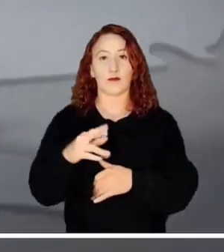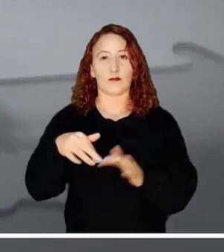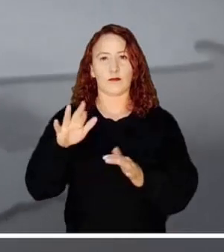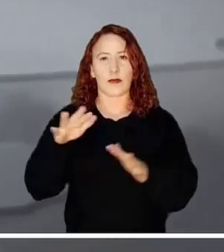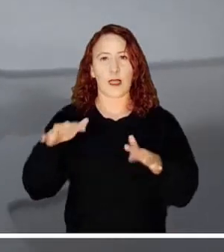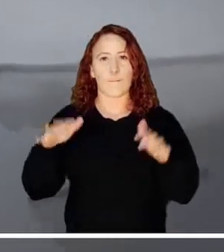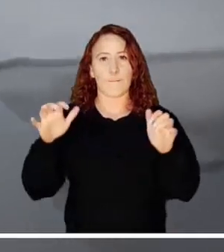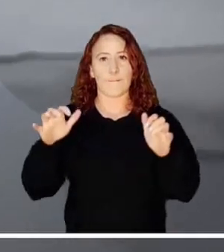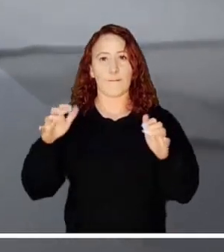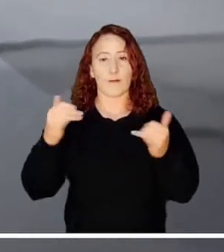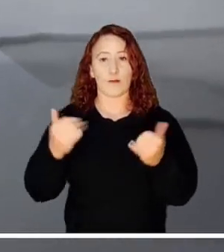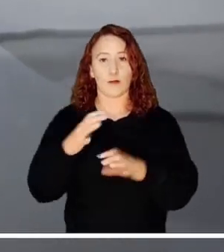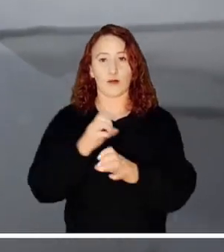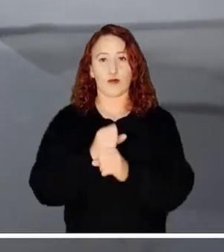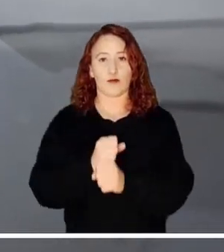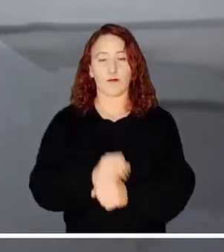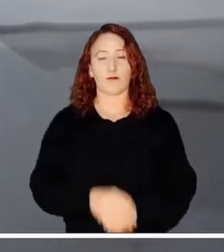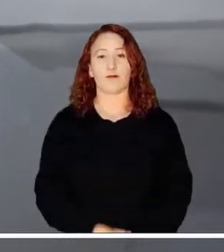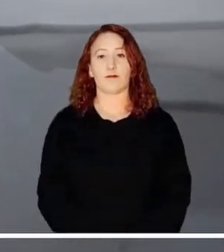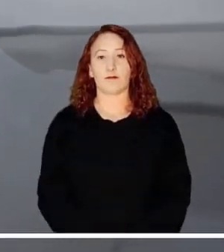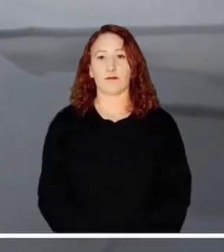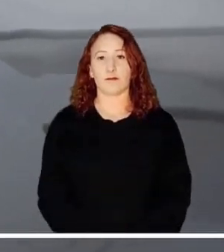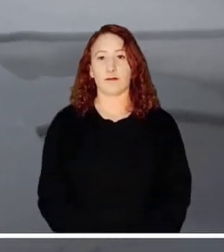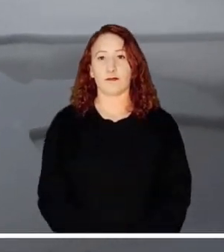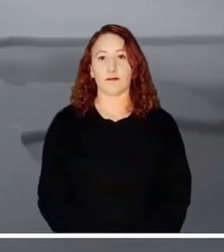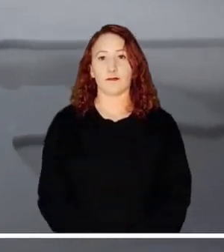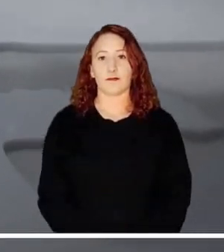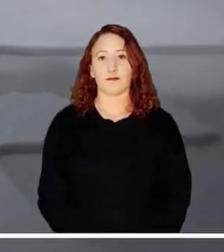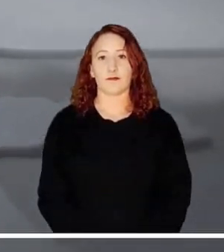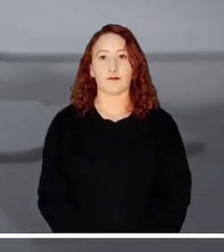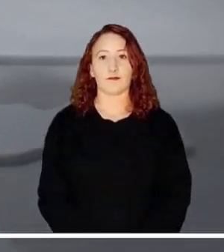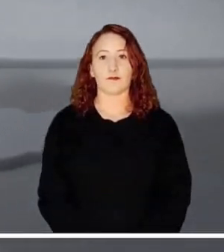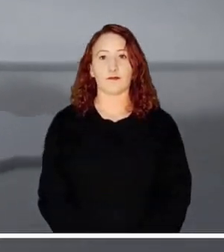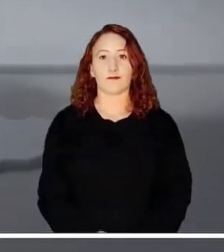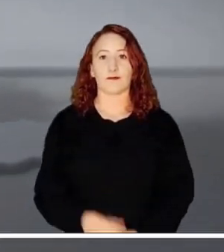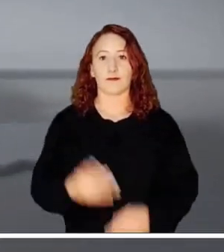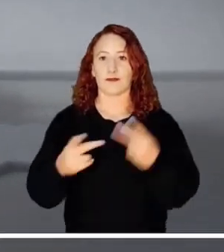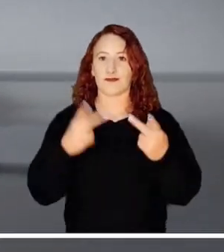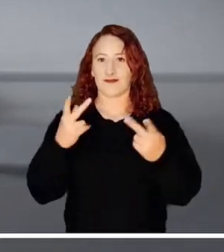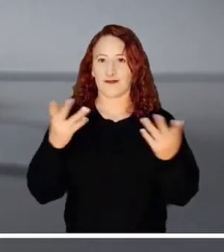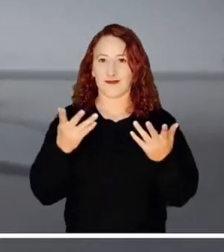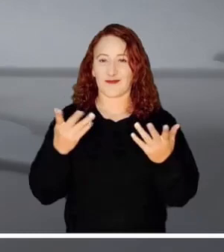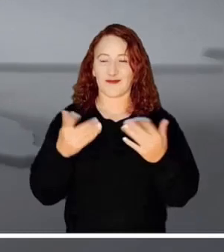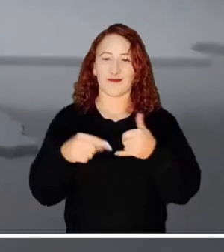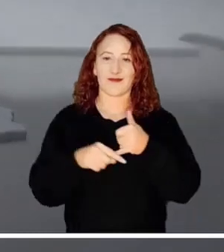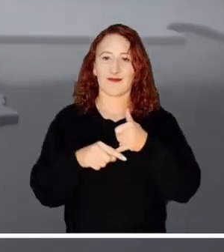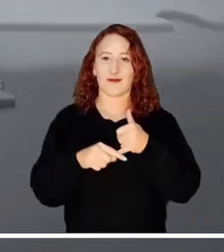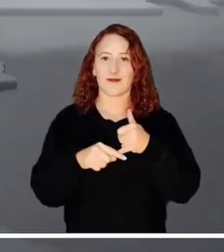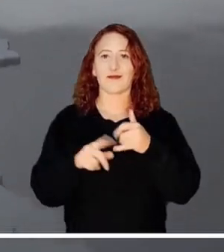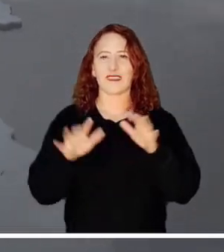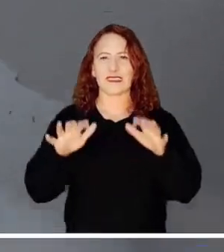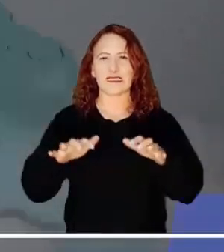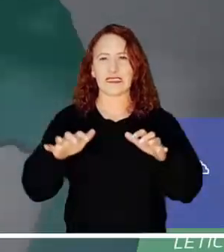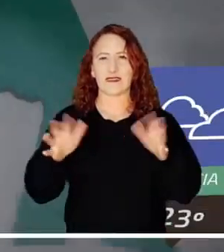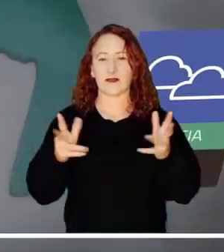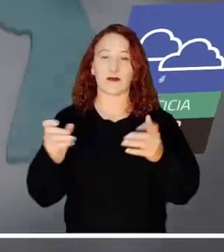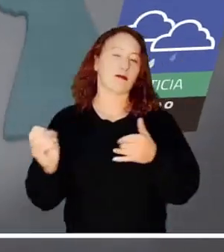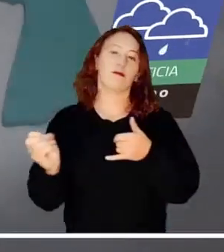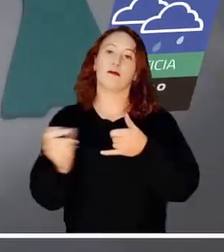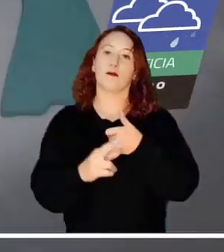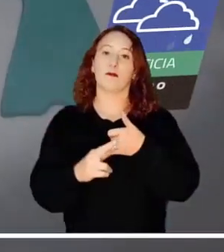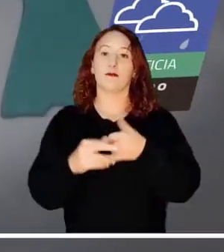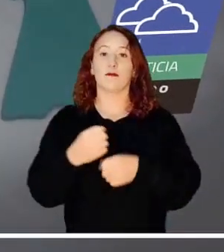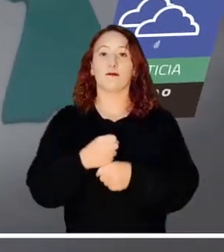Aunque algunas lluvias son posibles en el oriente de Vichada, la Orinoquía promete tiempo mayormente seco durante la noche.